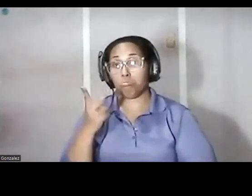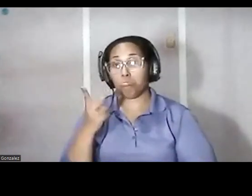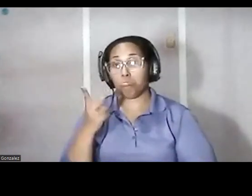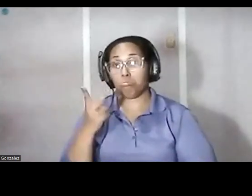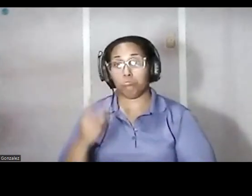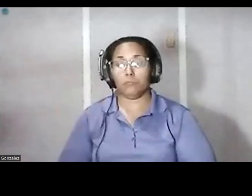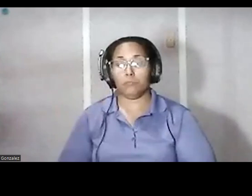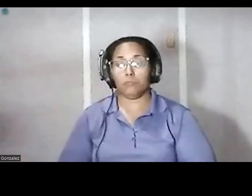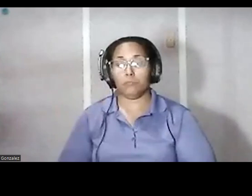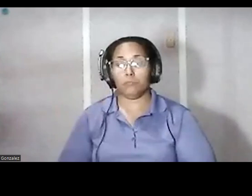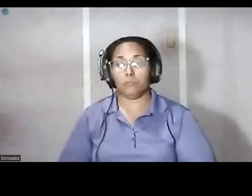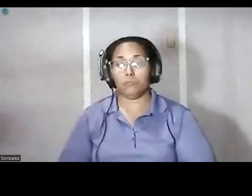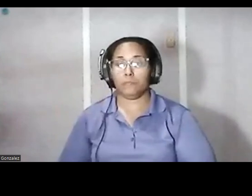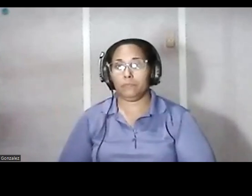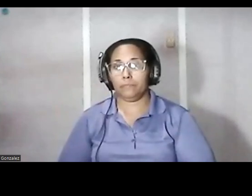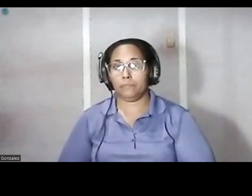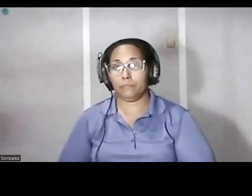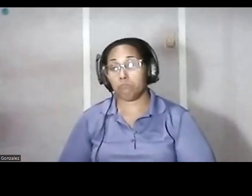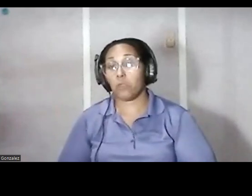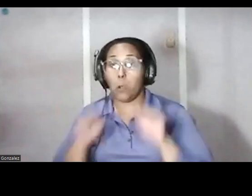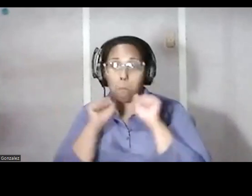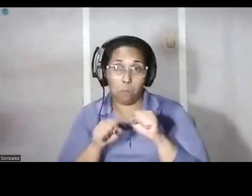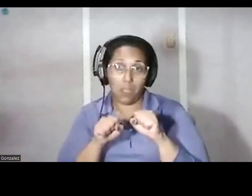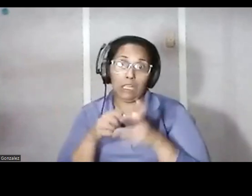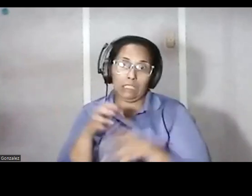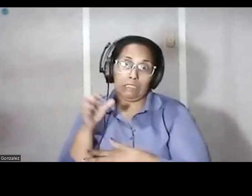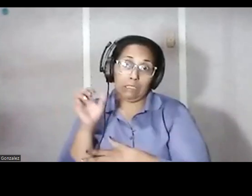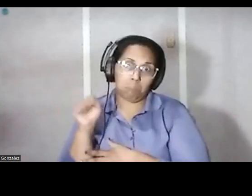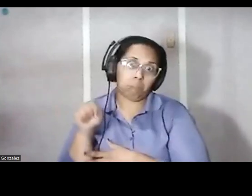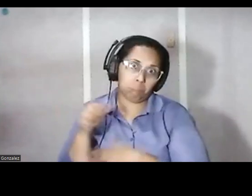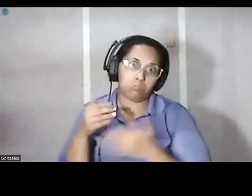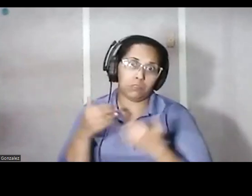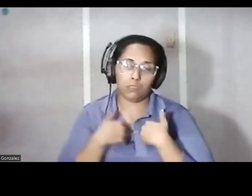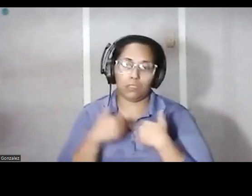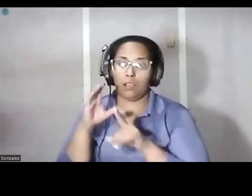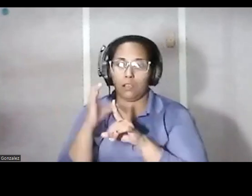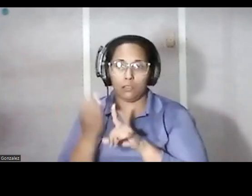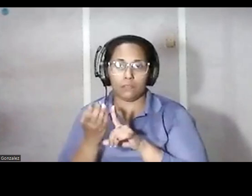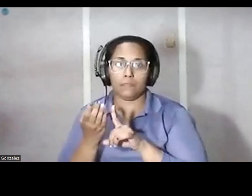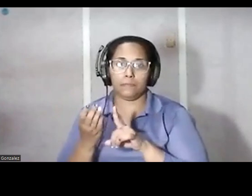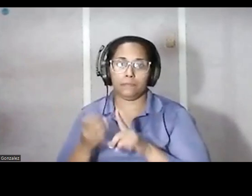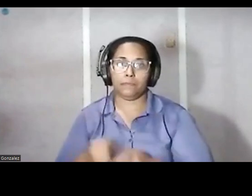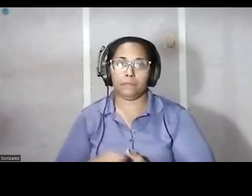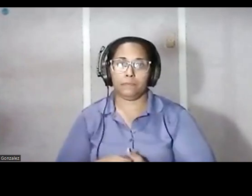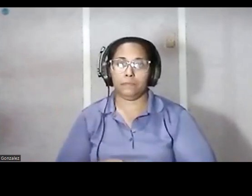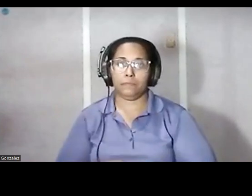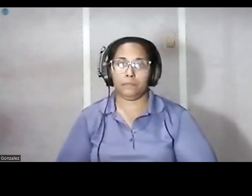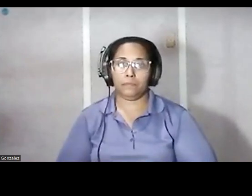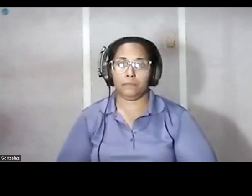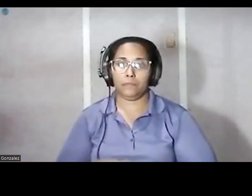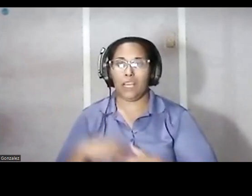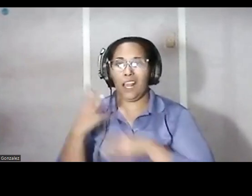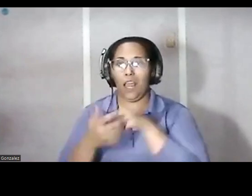visto. Por lo menos yo no lo he visto. A lo mejor, qué sé yo, podría ser, yo creo que